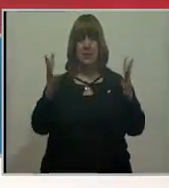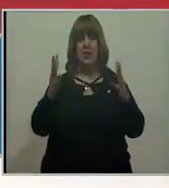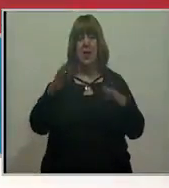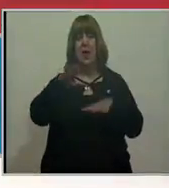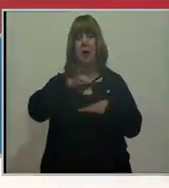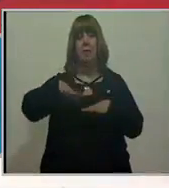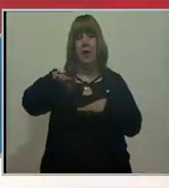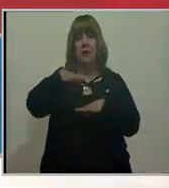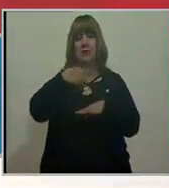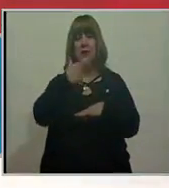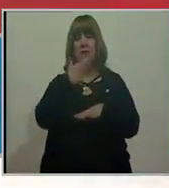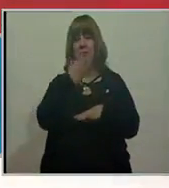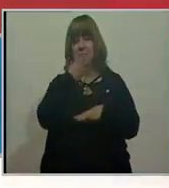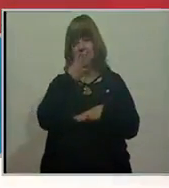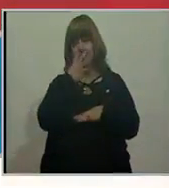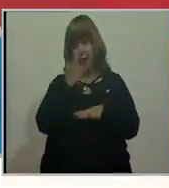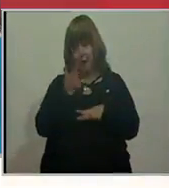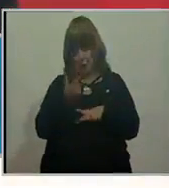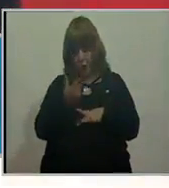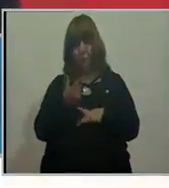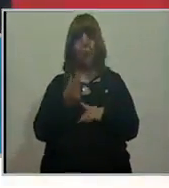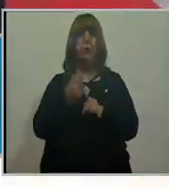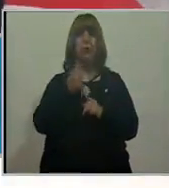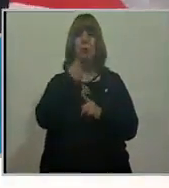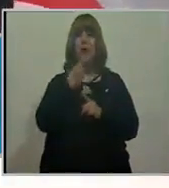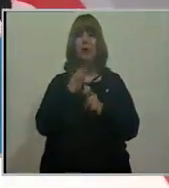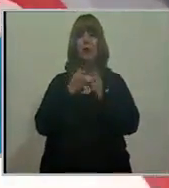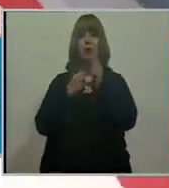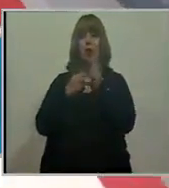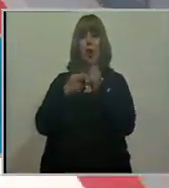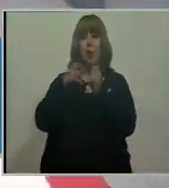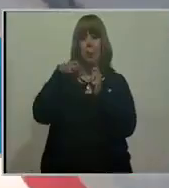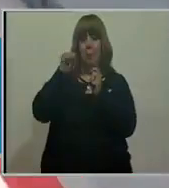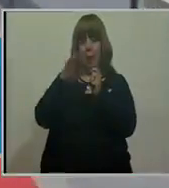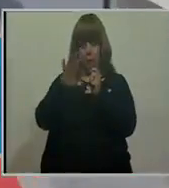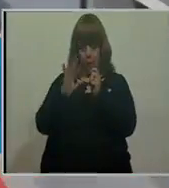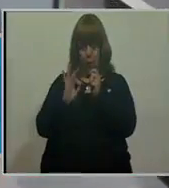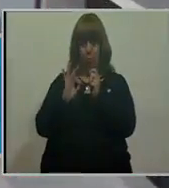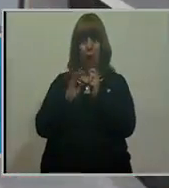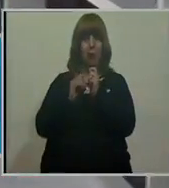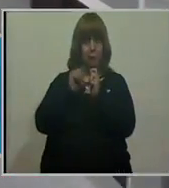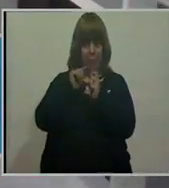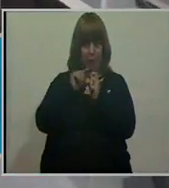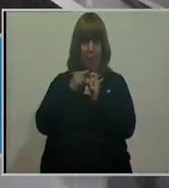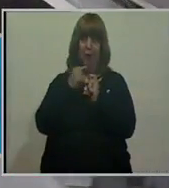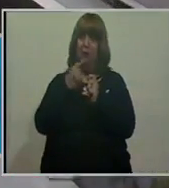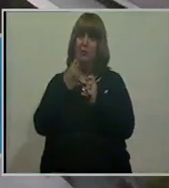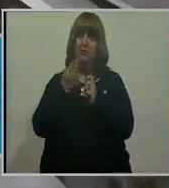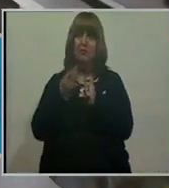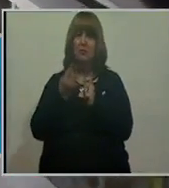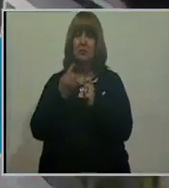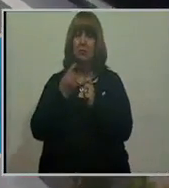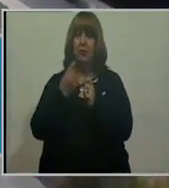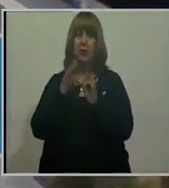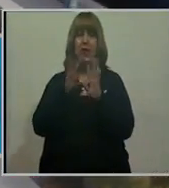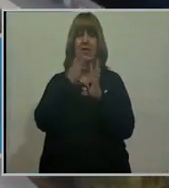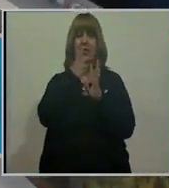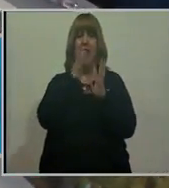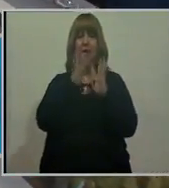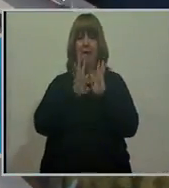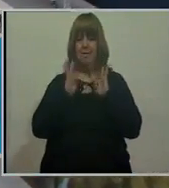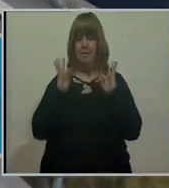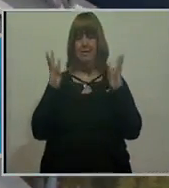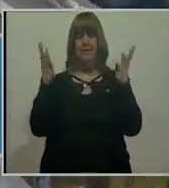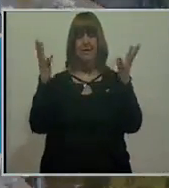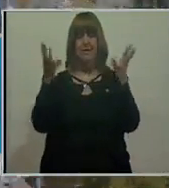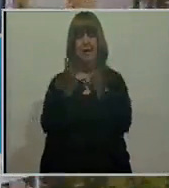ejemplo. Y le pedimos a Pablo Gamba que chequeara a ver qué otras plazas había en el Gran Mendoza que estaban